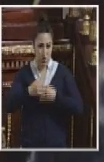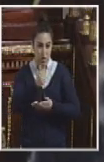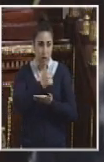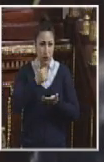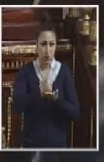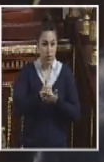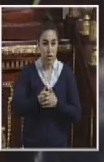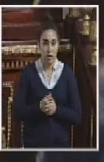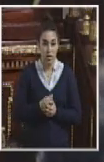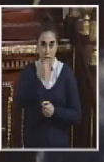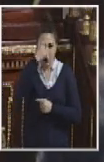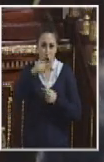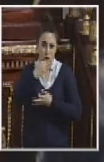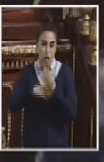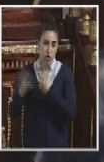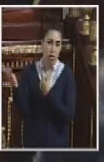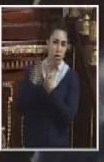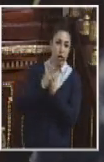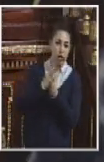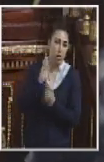a echar montón, pero no le aunque.